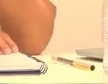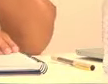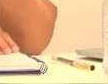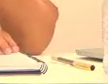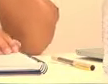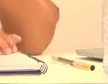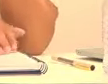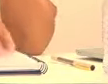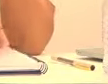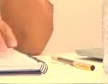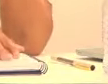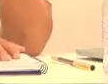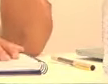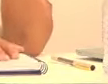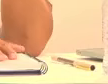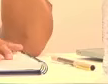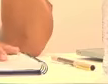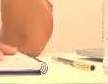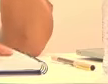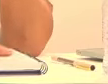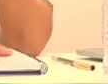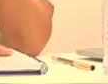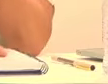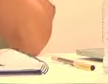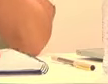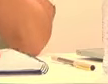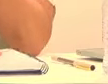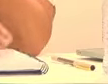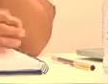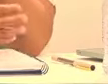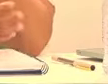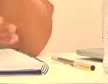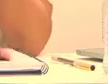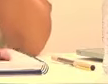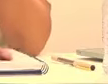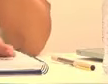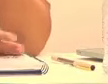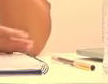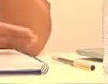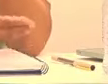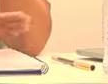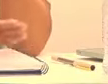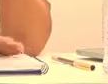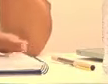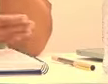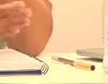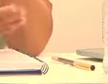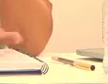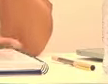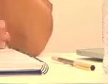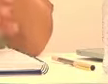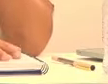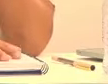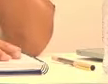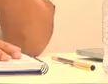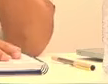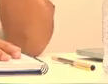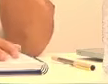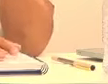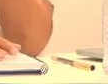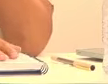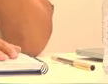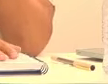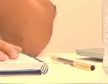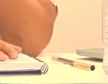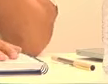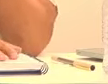Capresoca? Porque es que nadie sale de cuidados intensivos directamente para la casa, lo pasan para hospitalización, mientras que se recupera totalmente, y